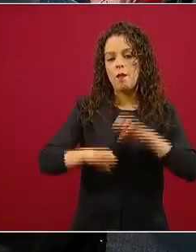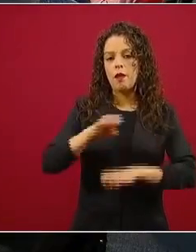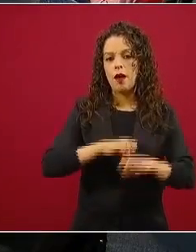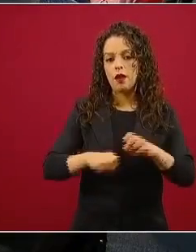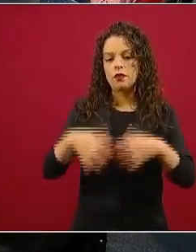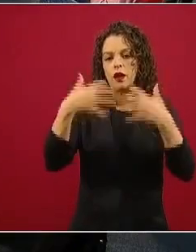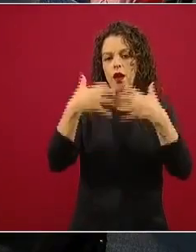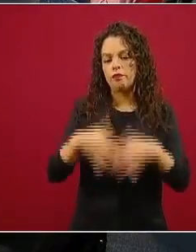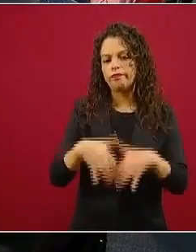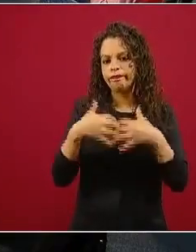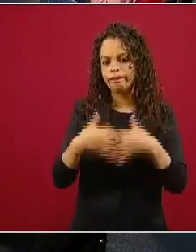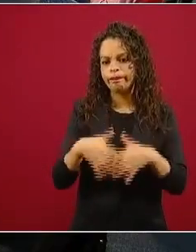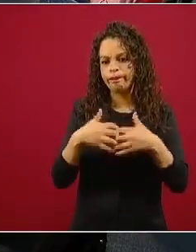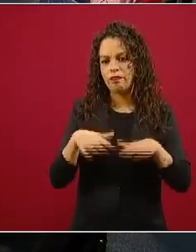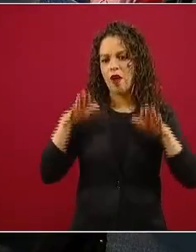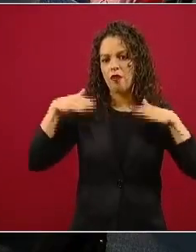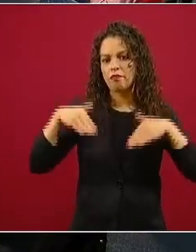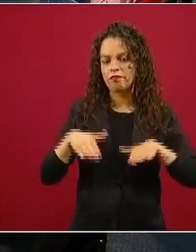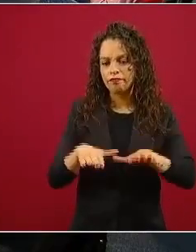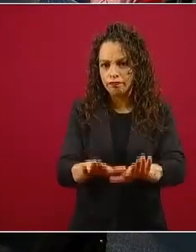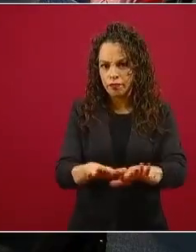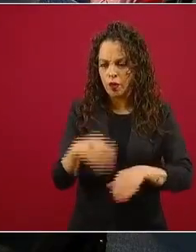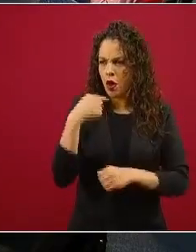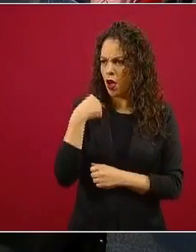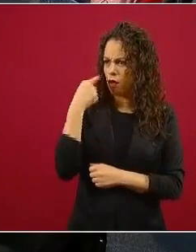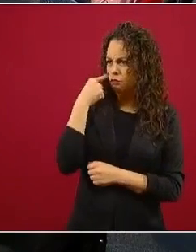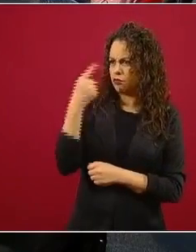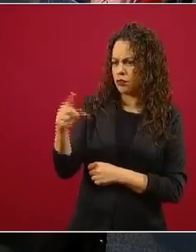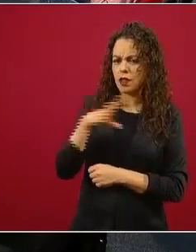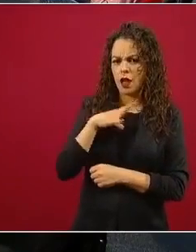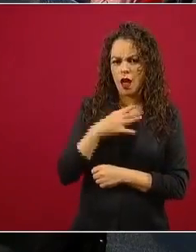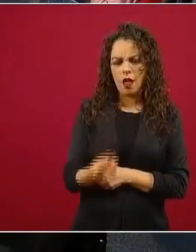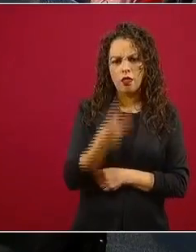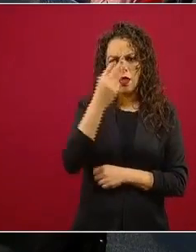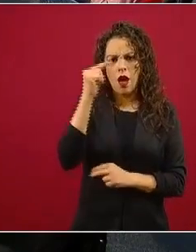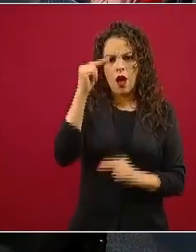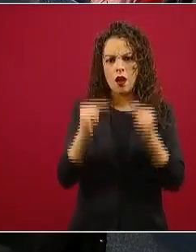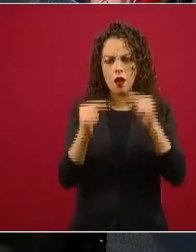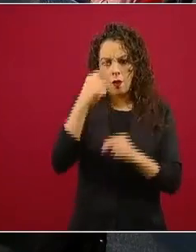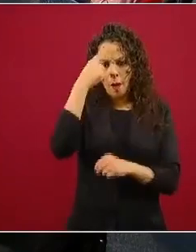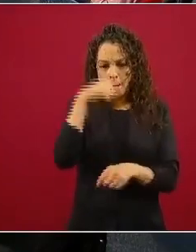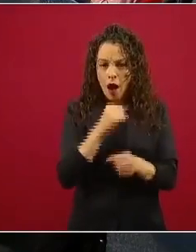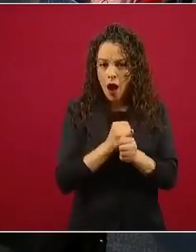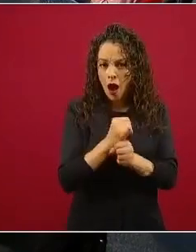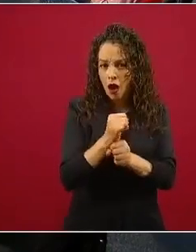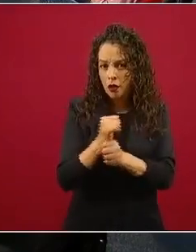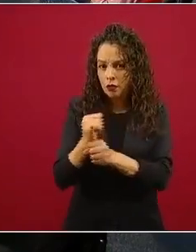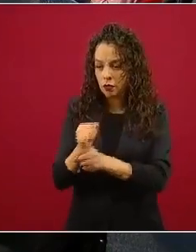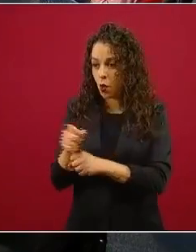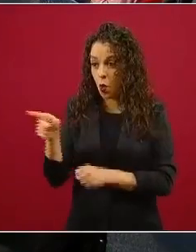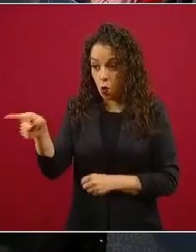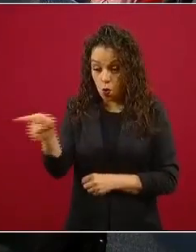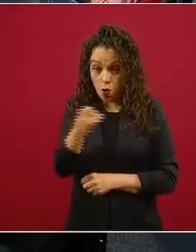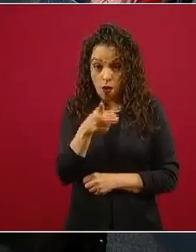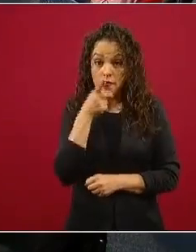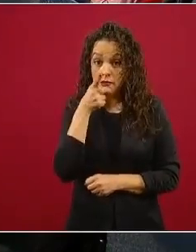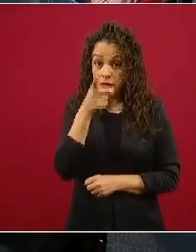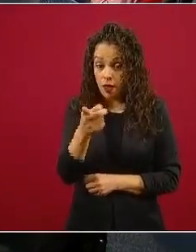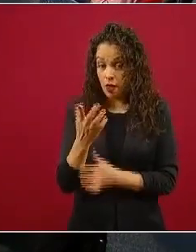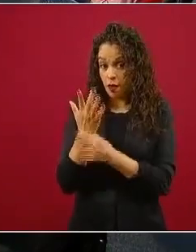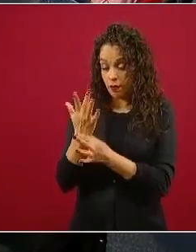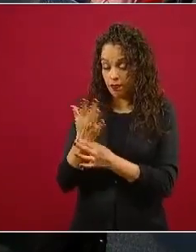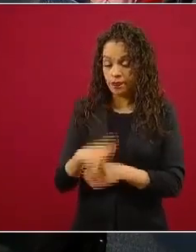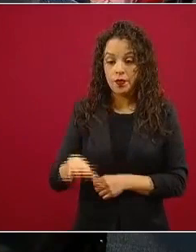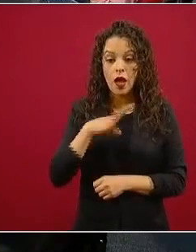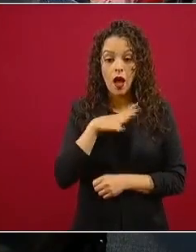Yo observé que hay al menos 3 niveles de investigación. Usted nos decía que hay